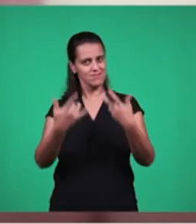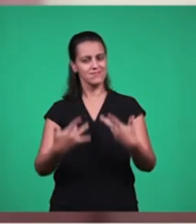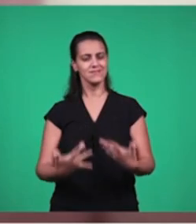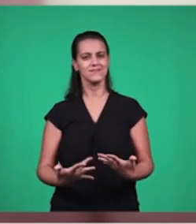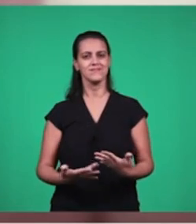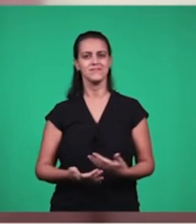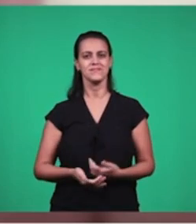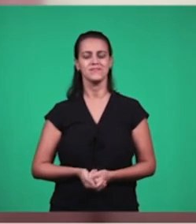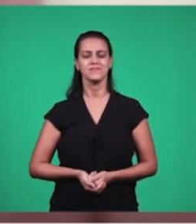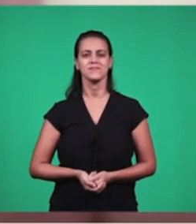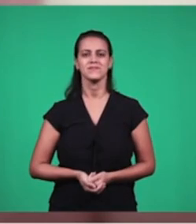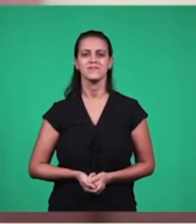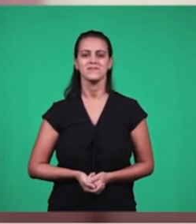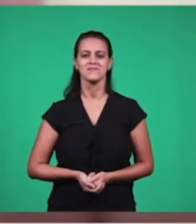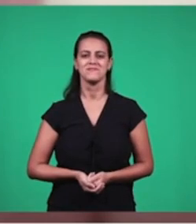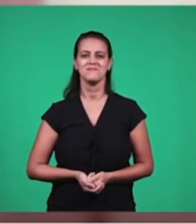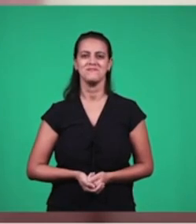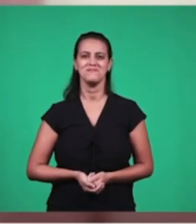hoy.